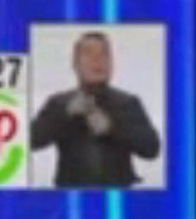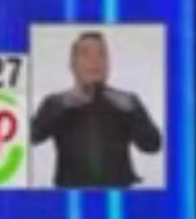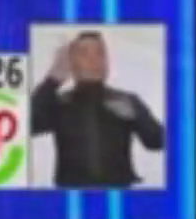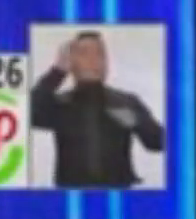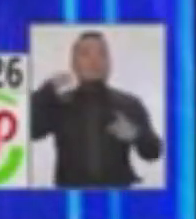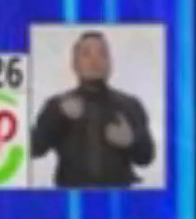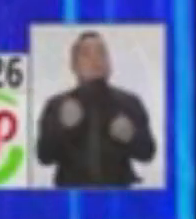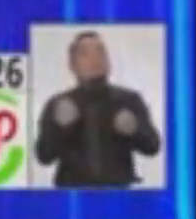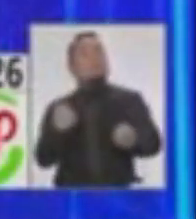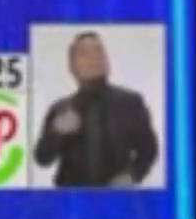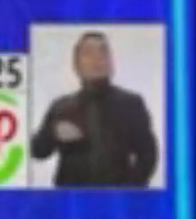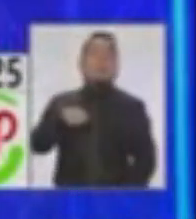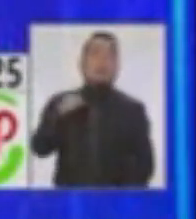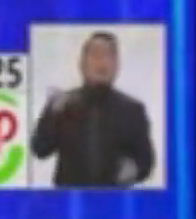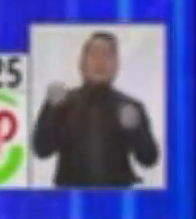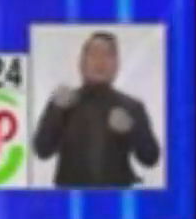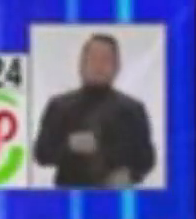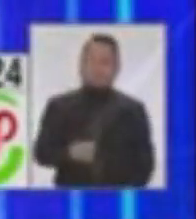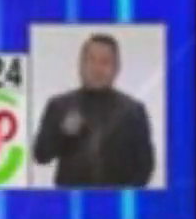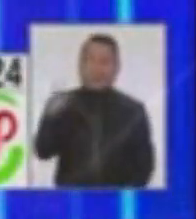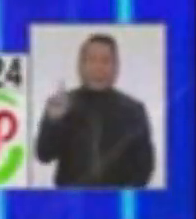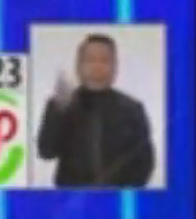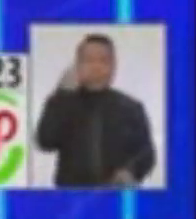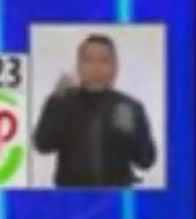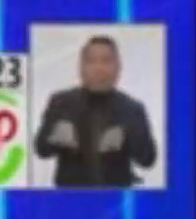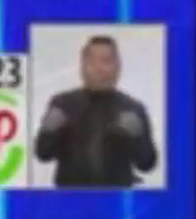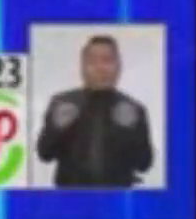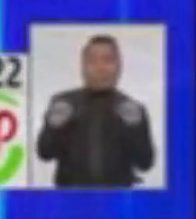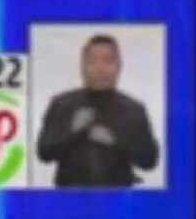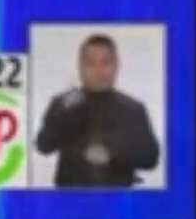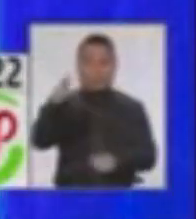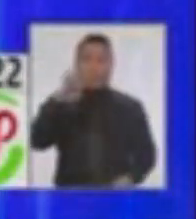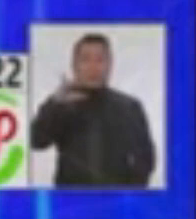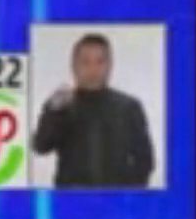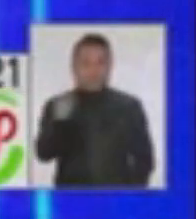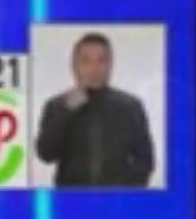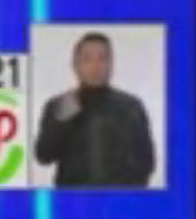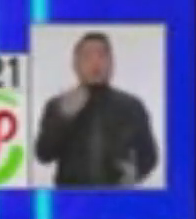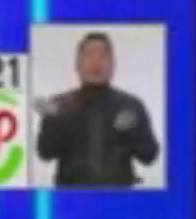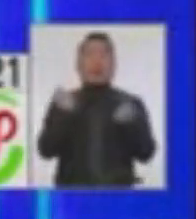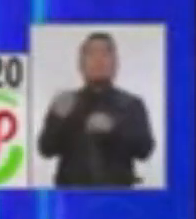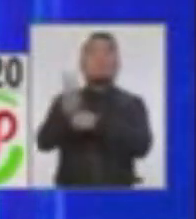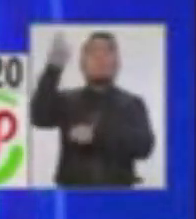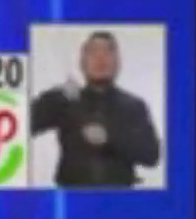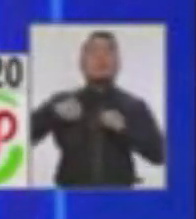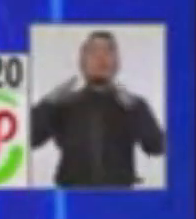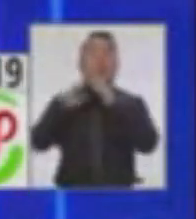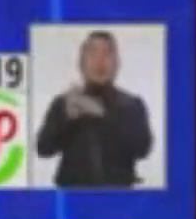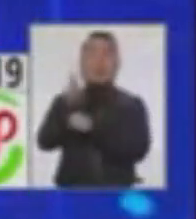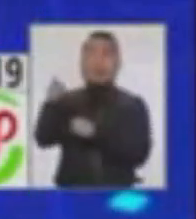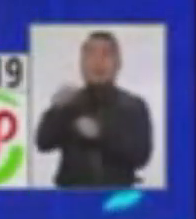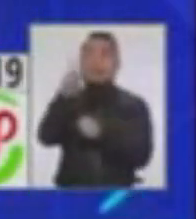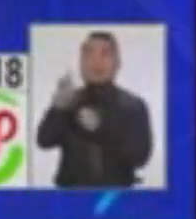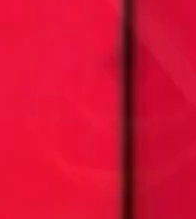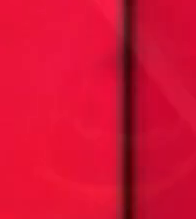desarrolló el debate, que mañana continúa en el segundo capítulo. Bien, vamos ahora a lo que pasó anoche en el